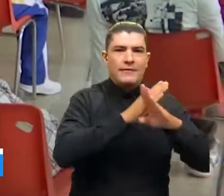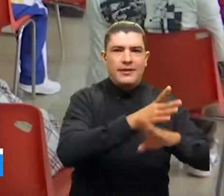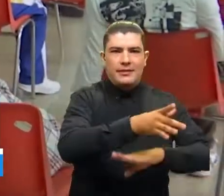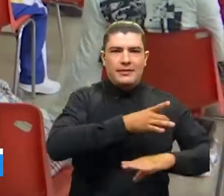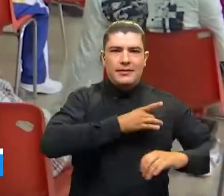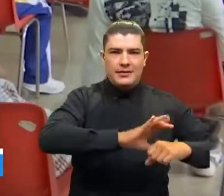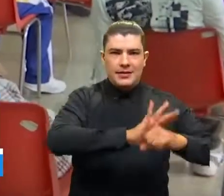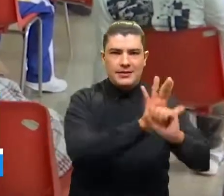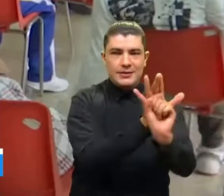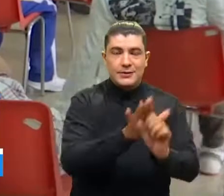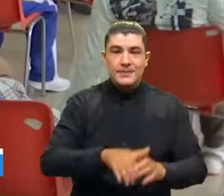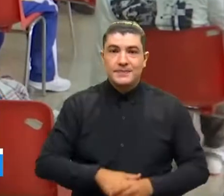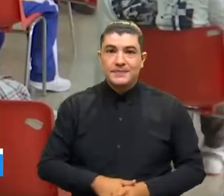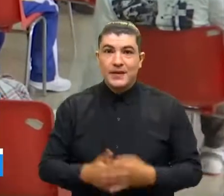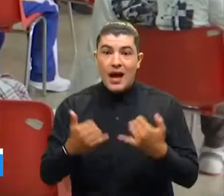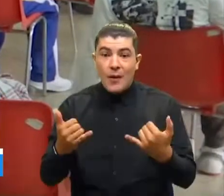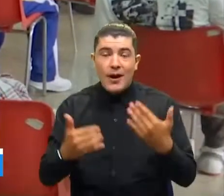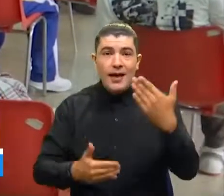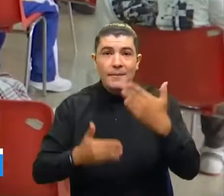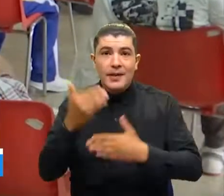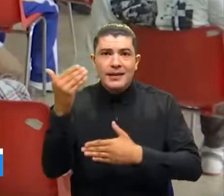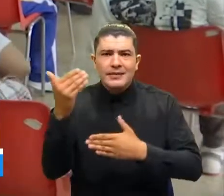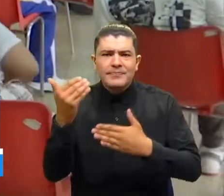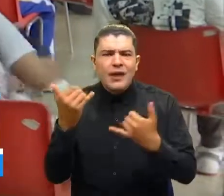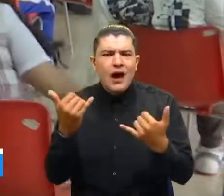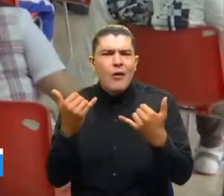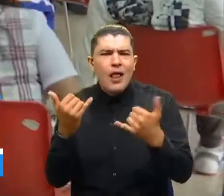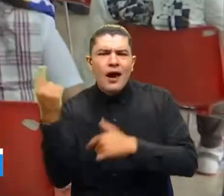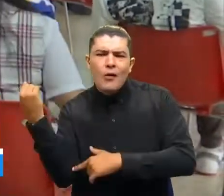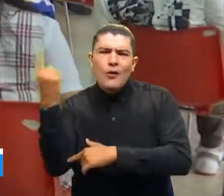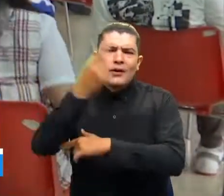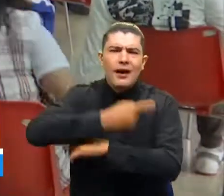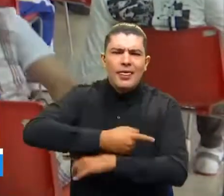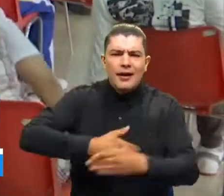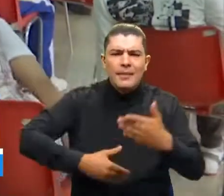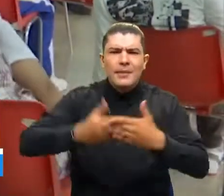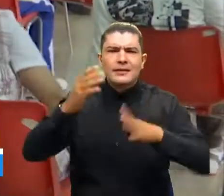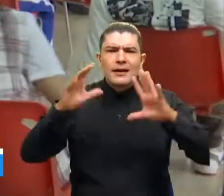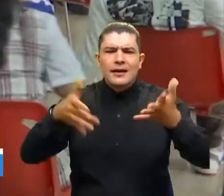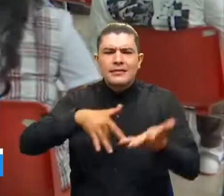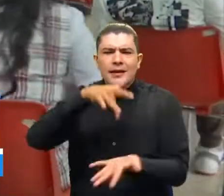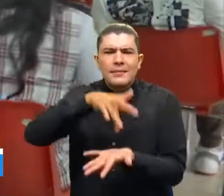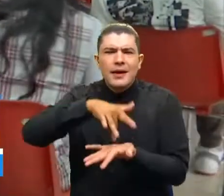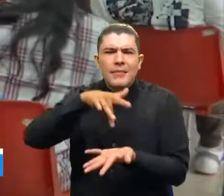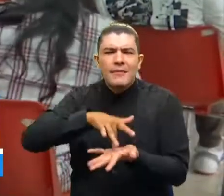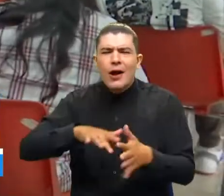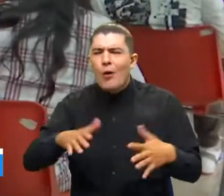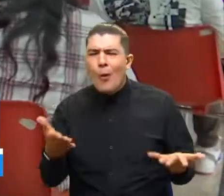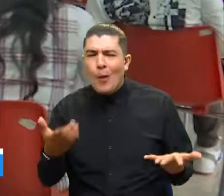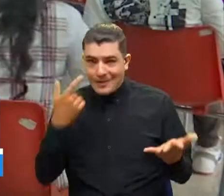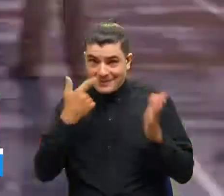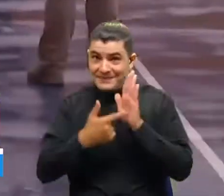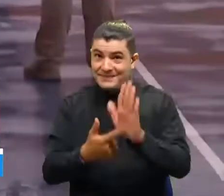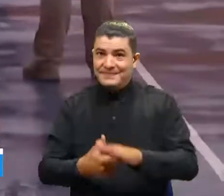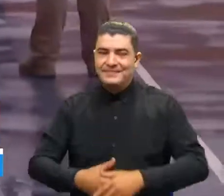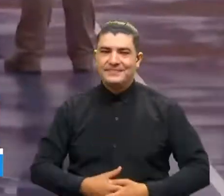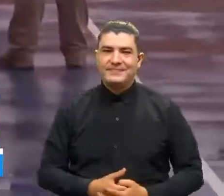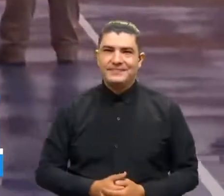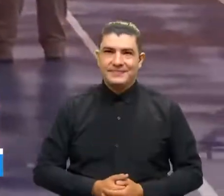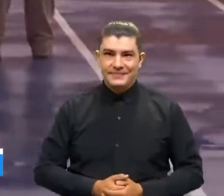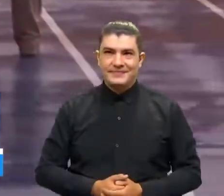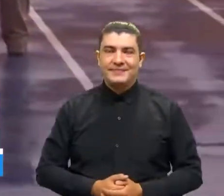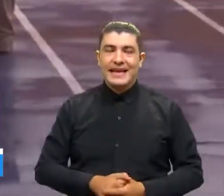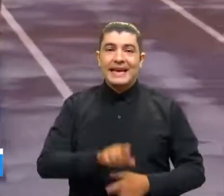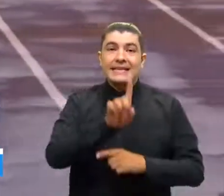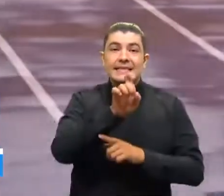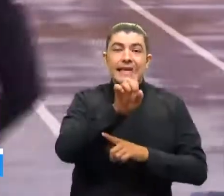veamos cómo fue el inicio de este ingreso a la presencialidad después de dos años desde